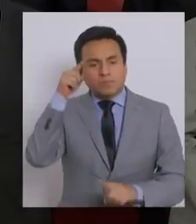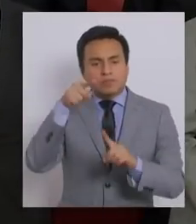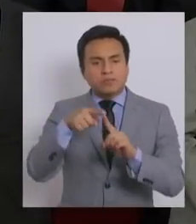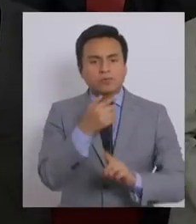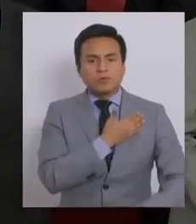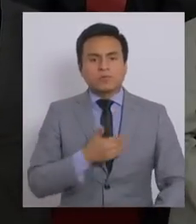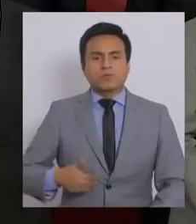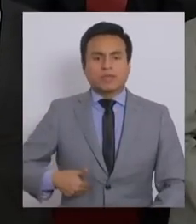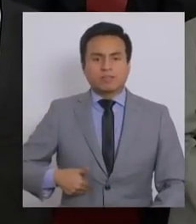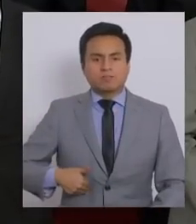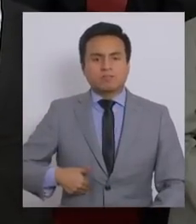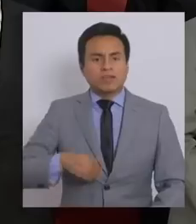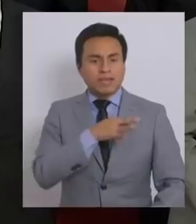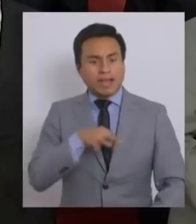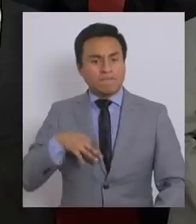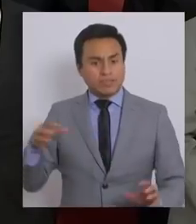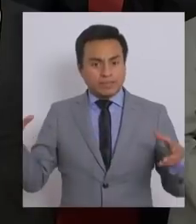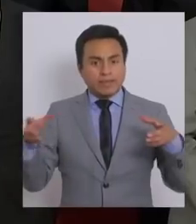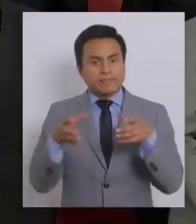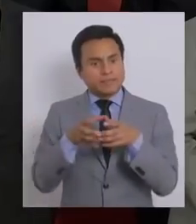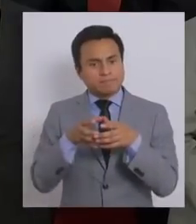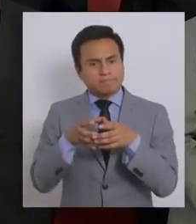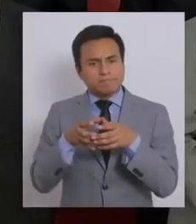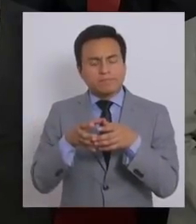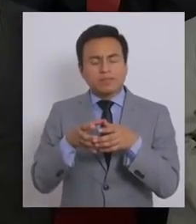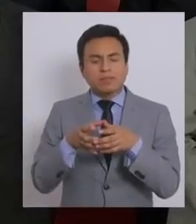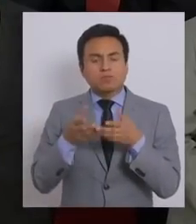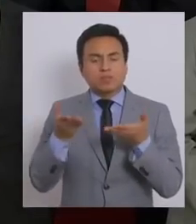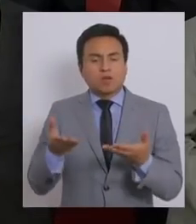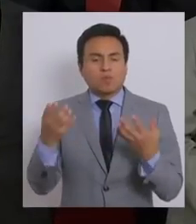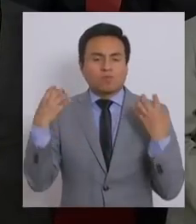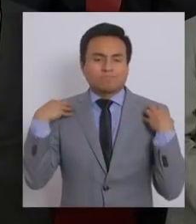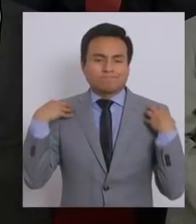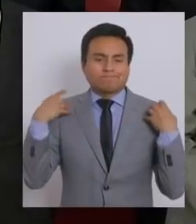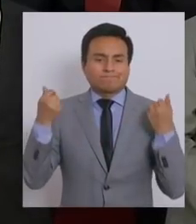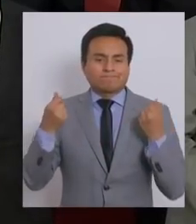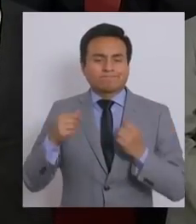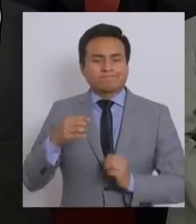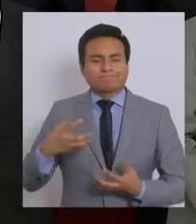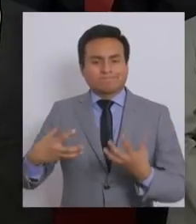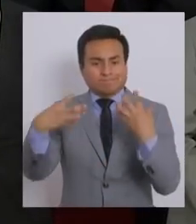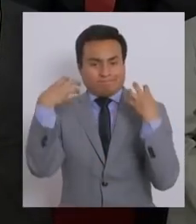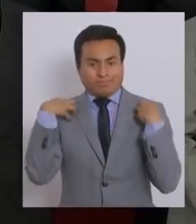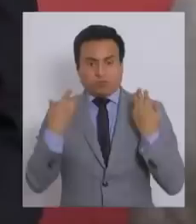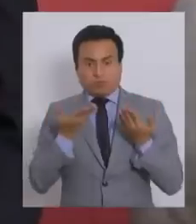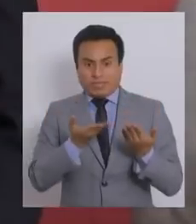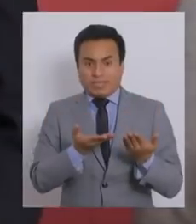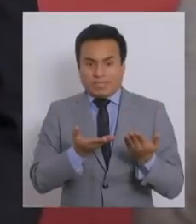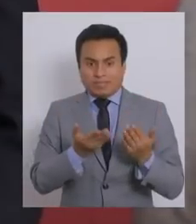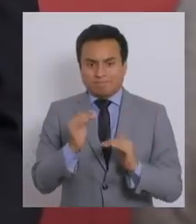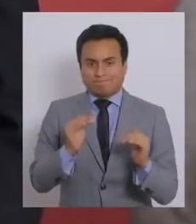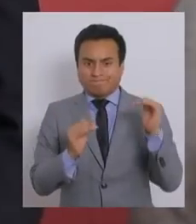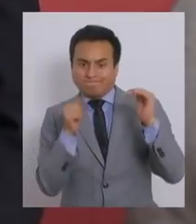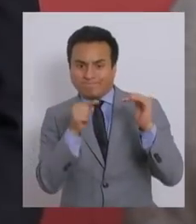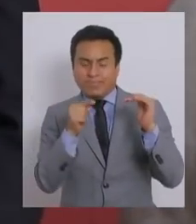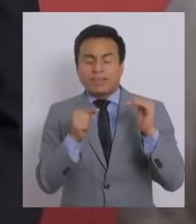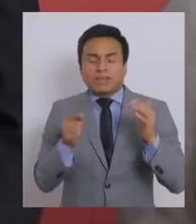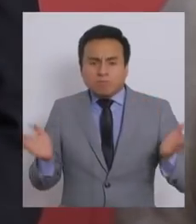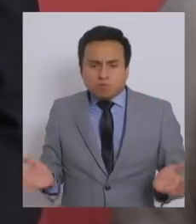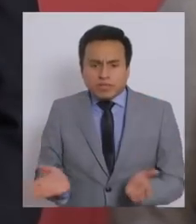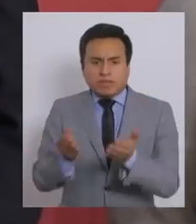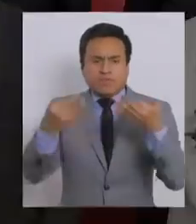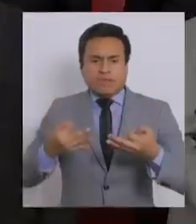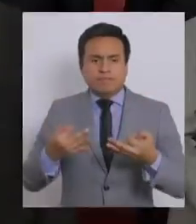gobierno, la misión de este gabinete, que usted preside, ministro Delgado, es impulsar con eficacia,